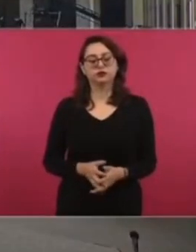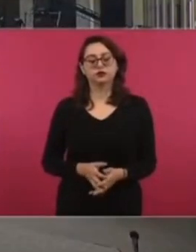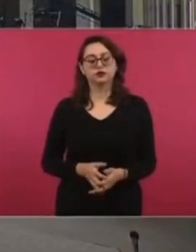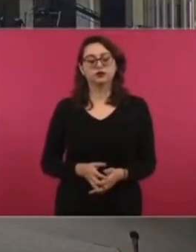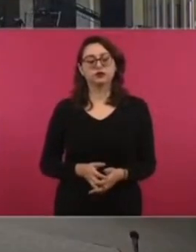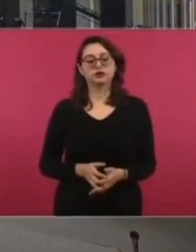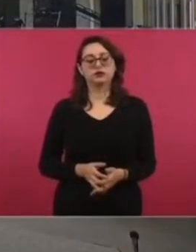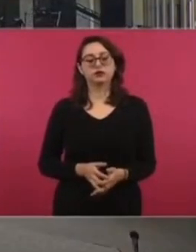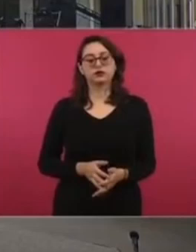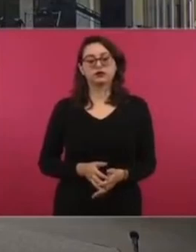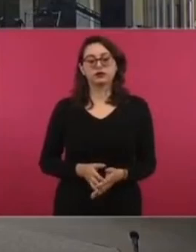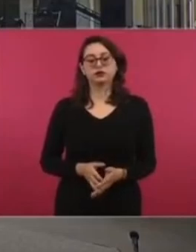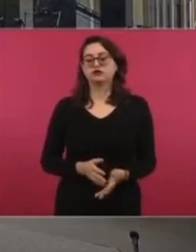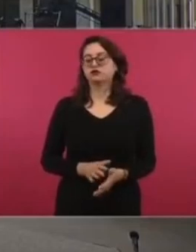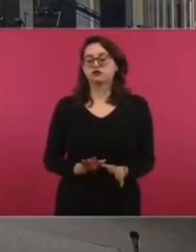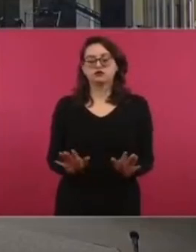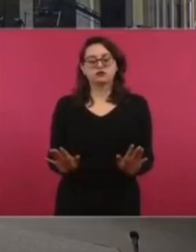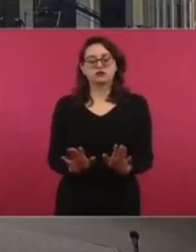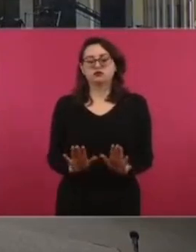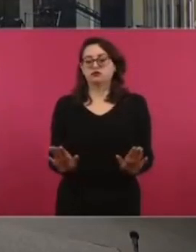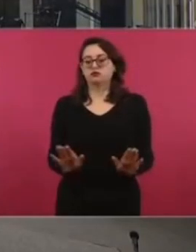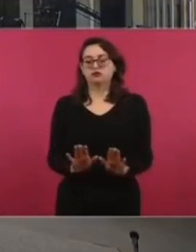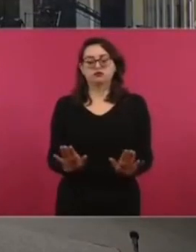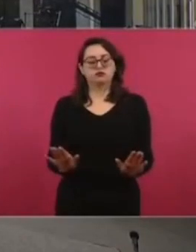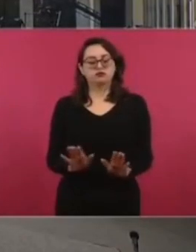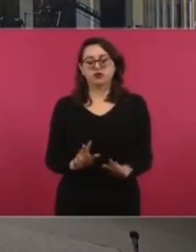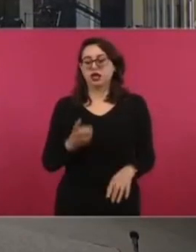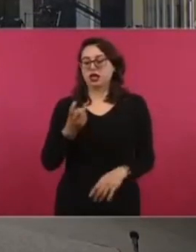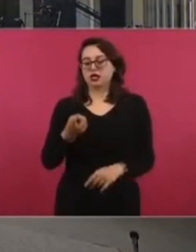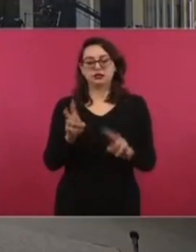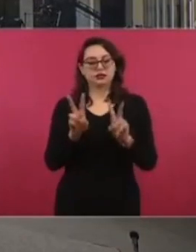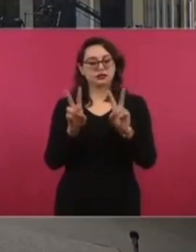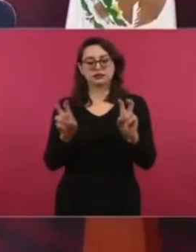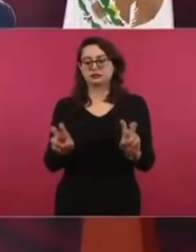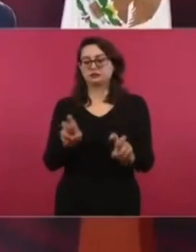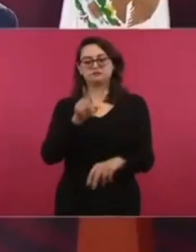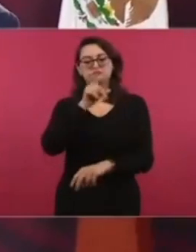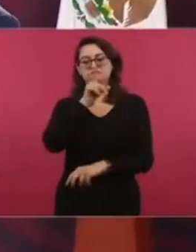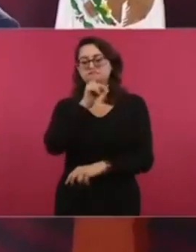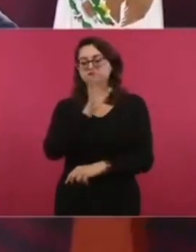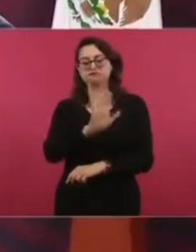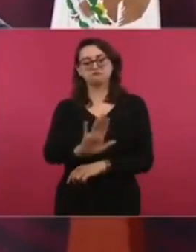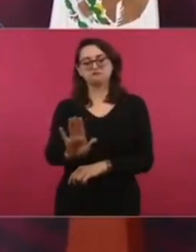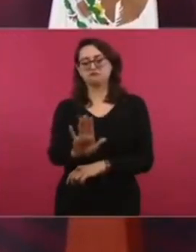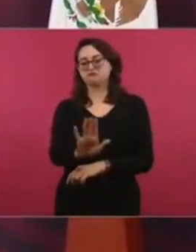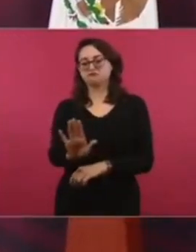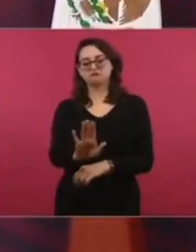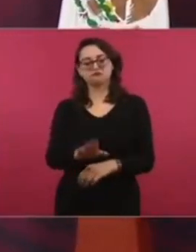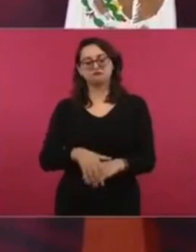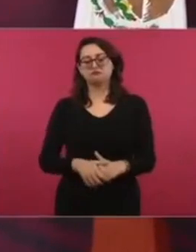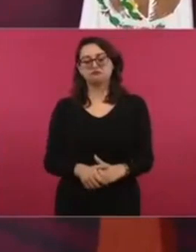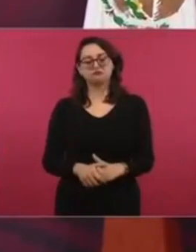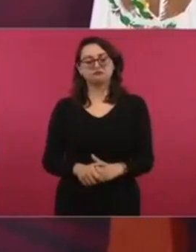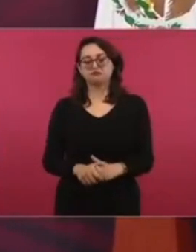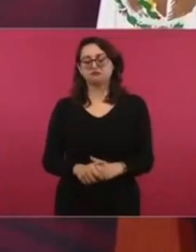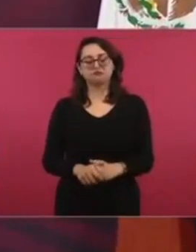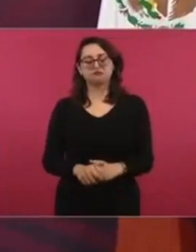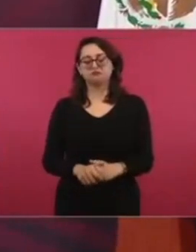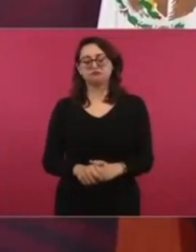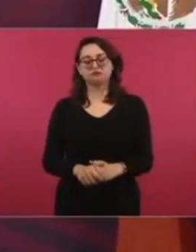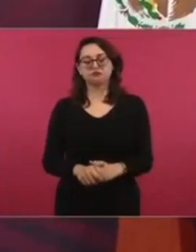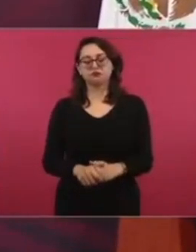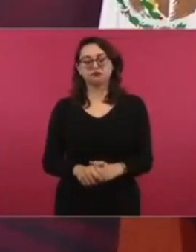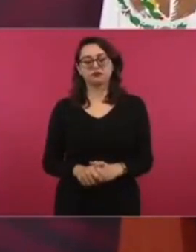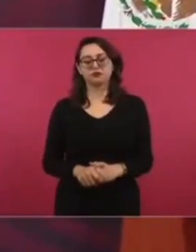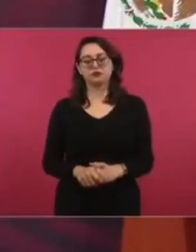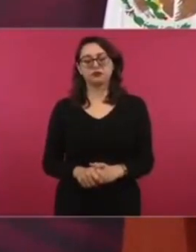no vamos a hablar de eso porque es un asunto No no es un asunto que